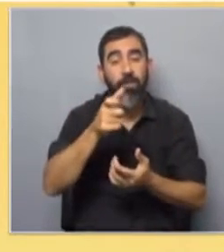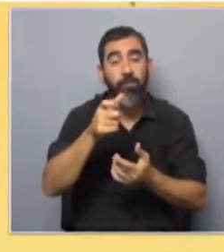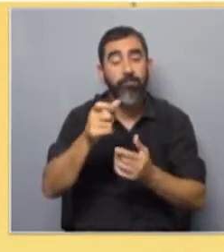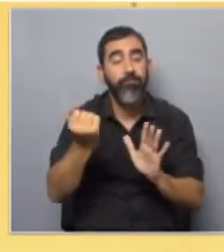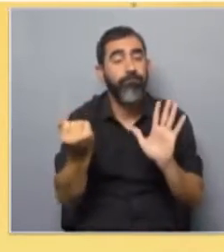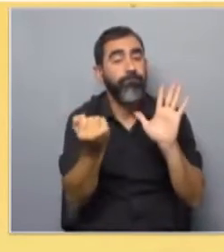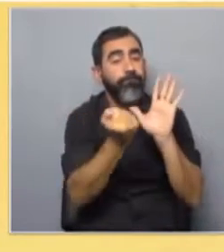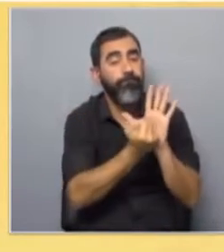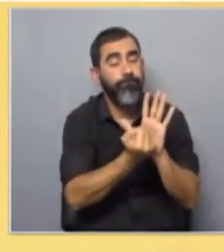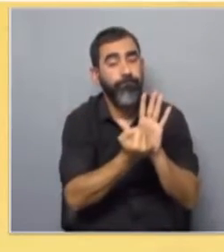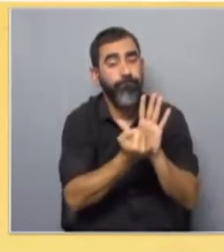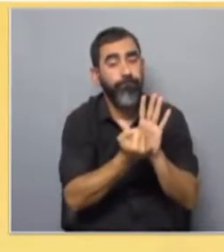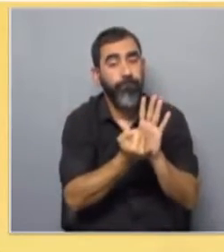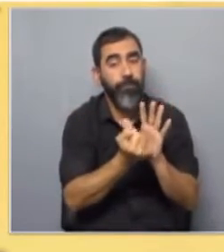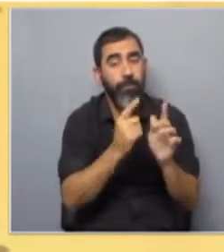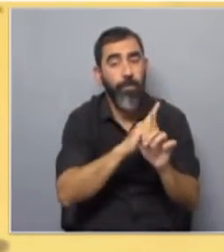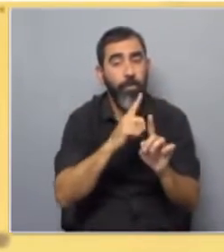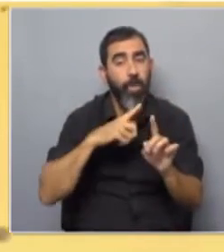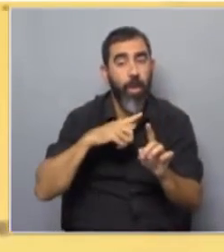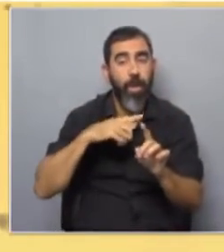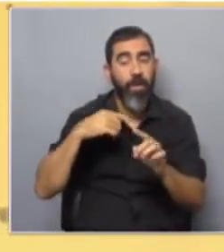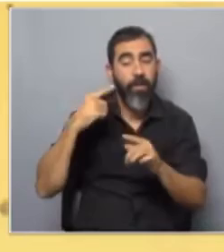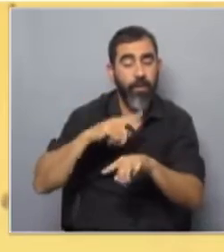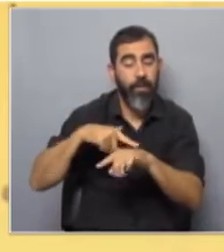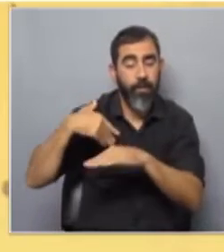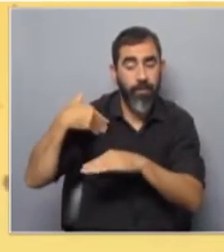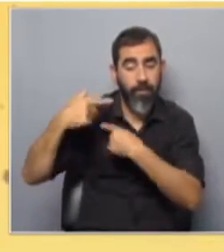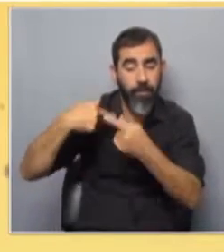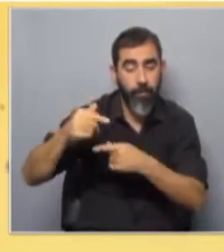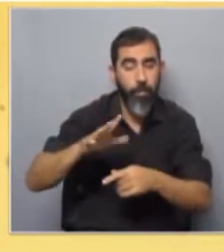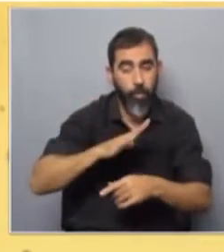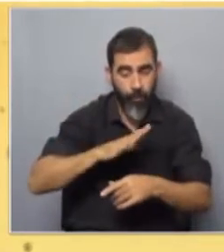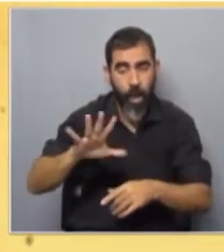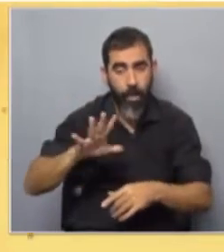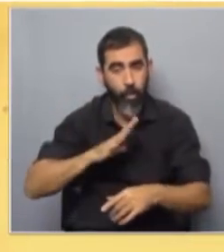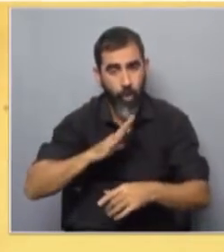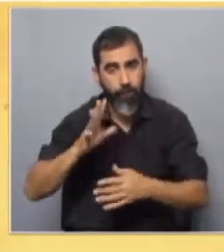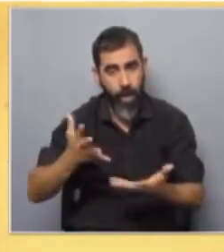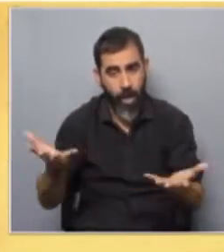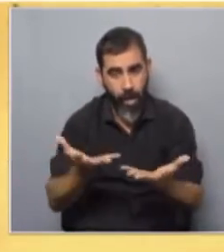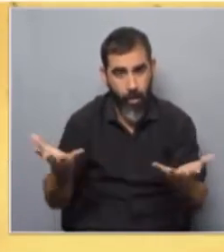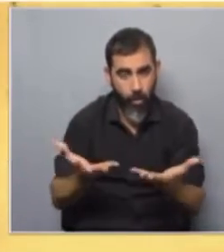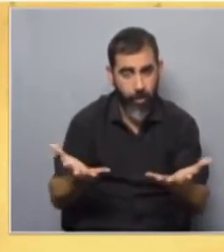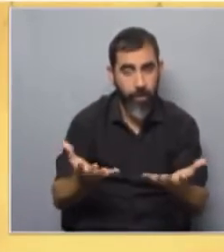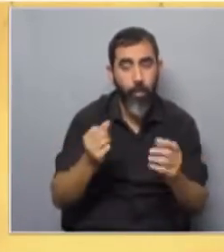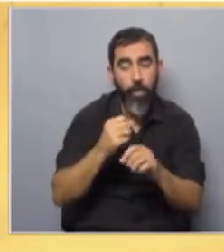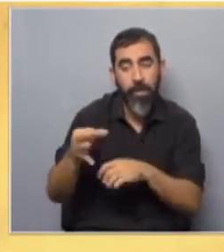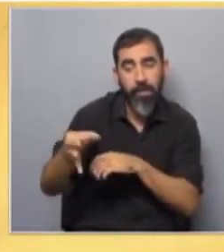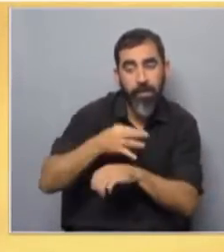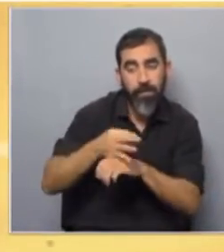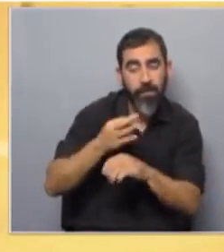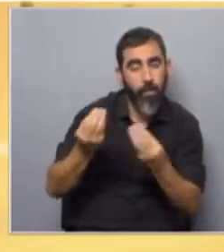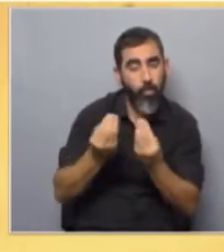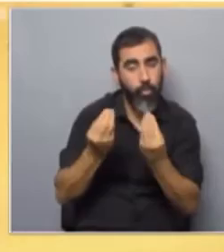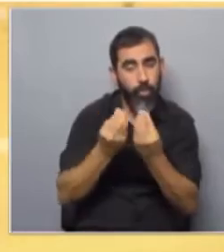legado que lejos de discontinuarse en el tiempo, todavía está ahí y que nos puede enseñar y